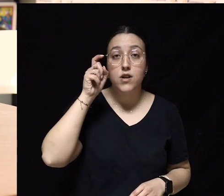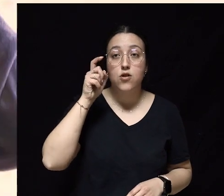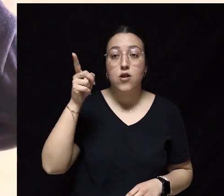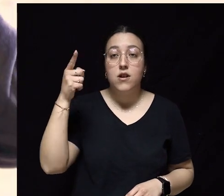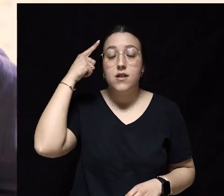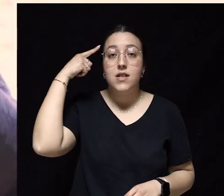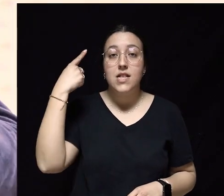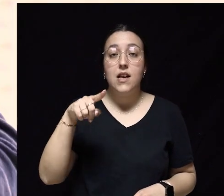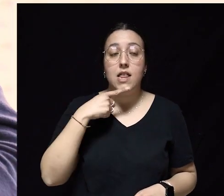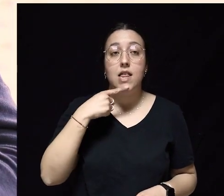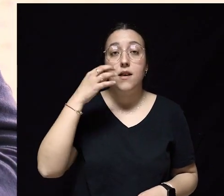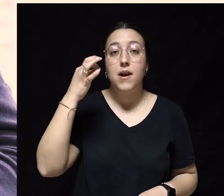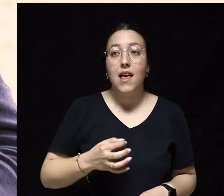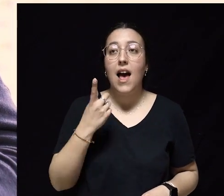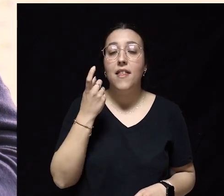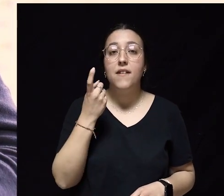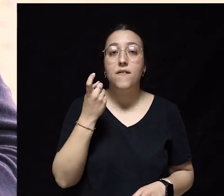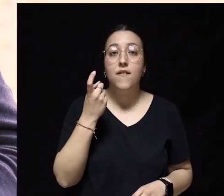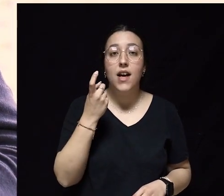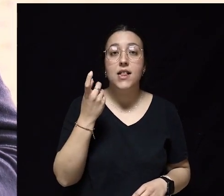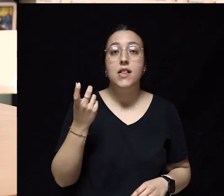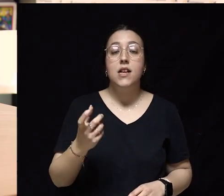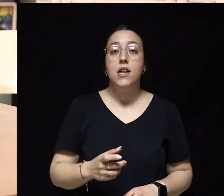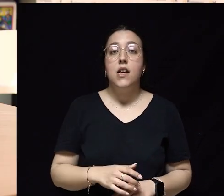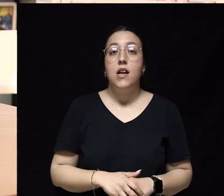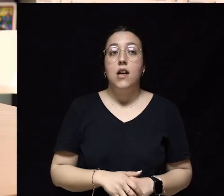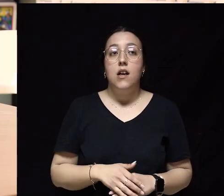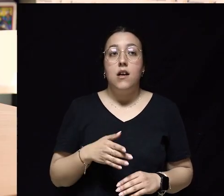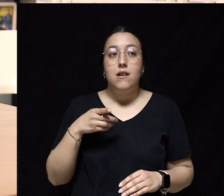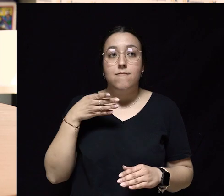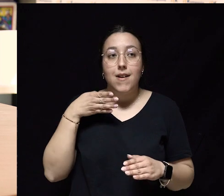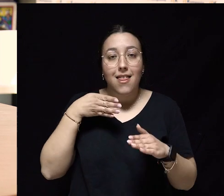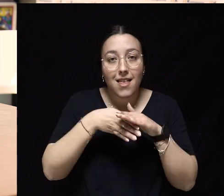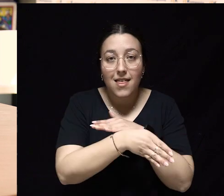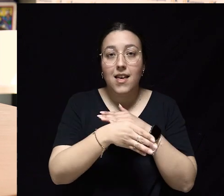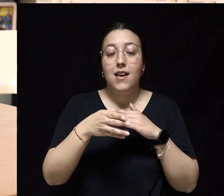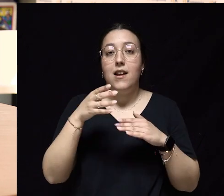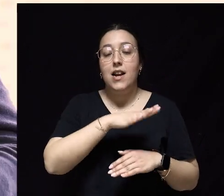porque tanto dirección como los equipos docentes reconocen que les falta